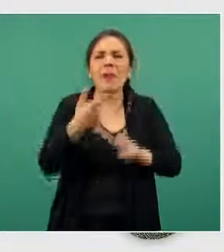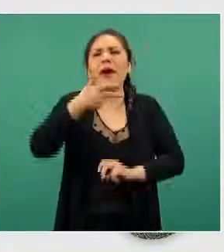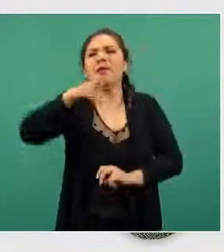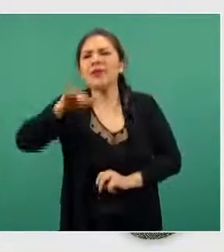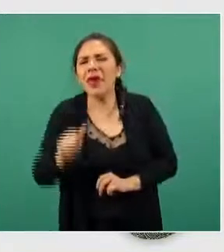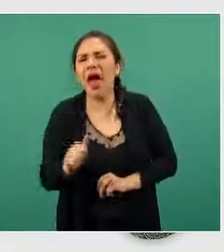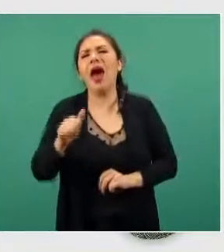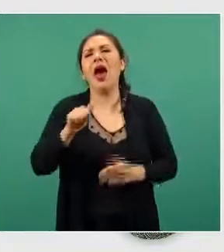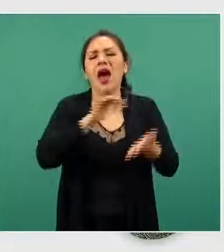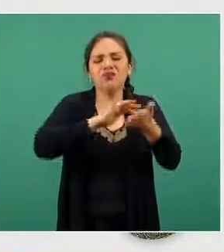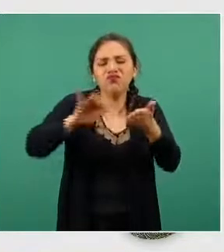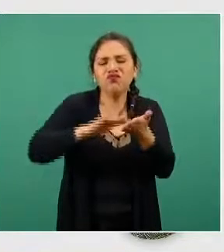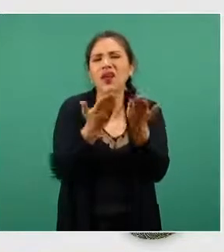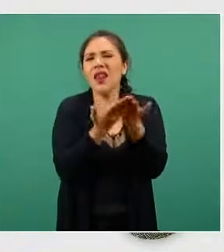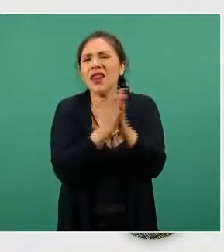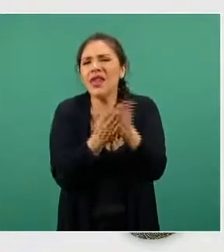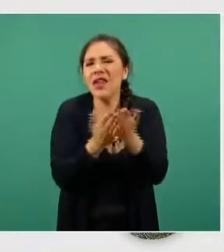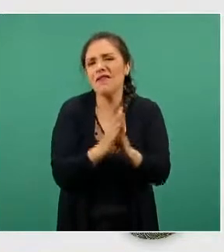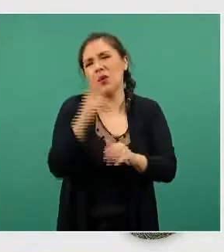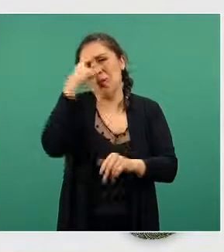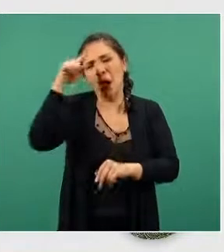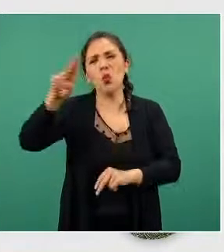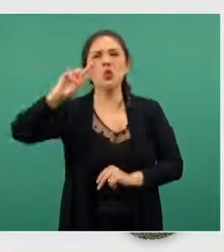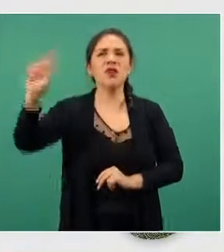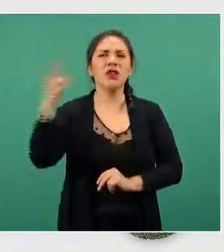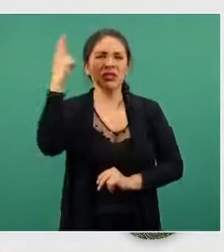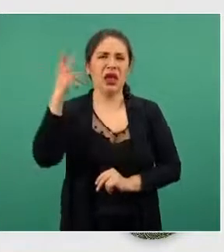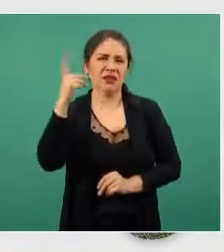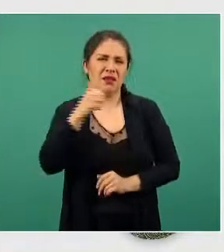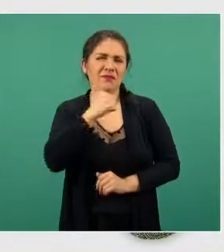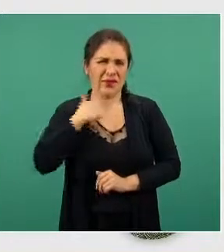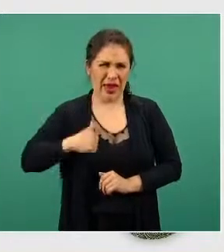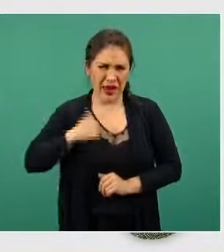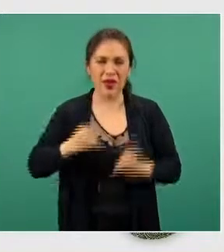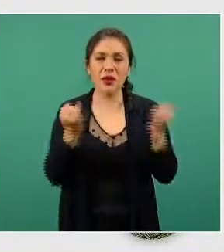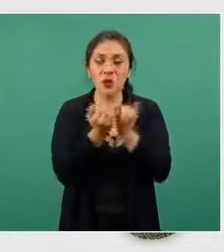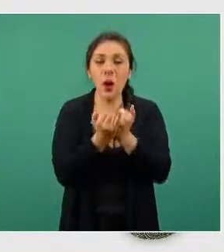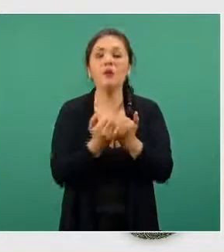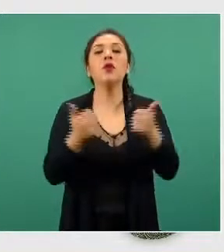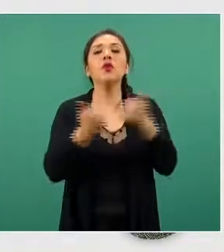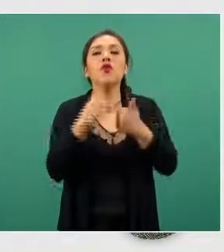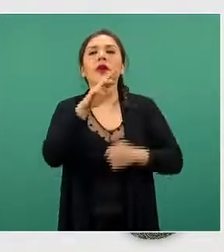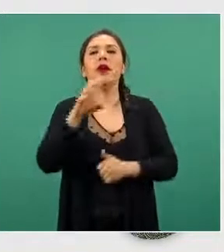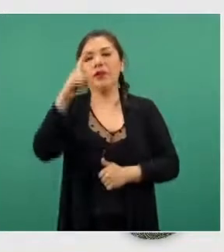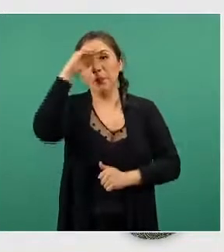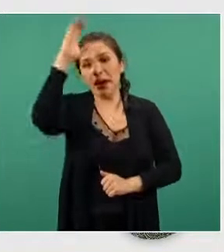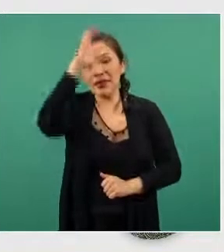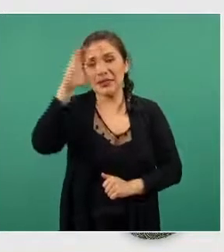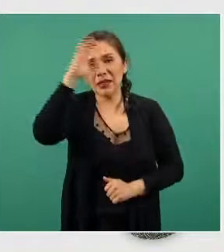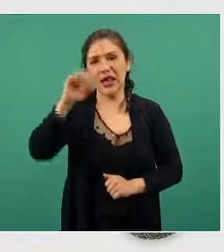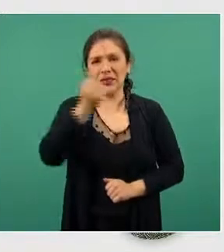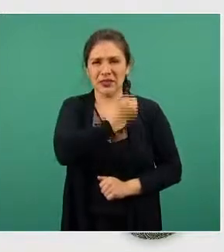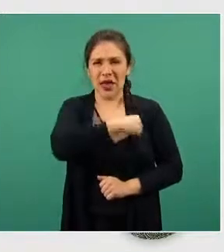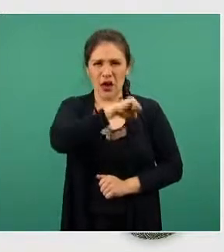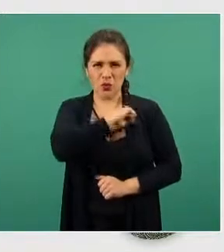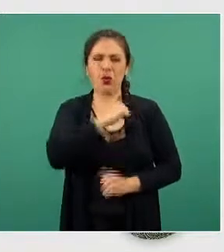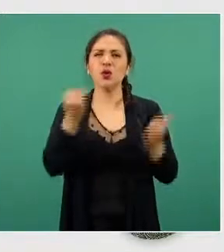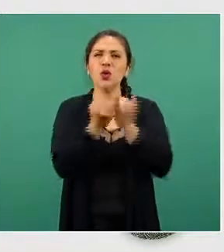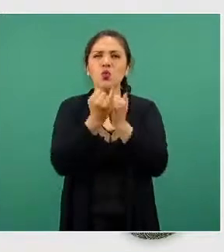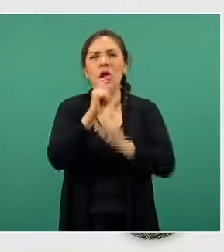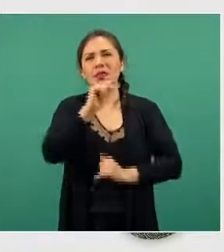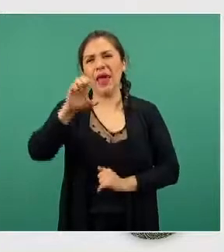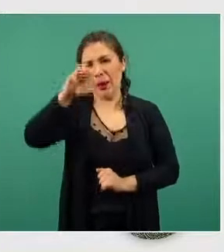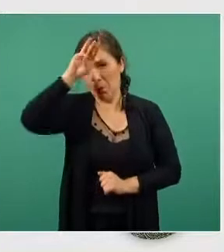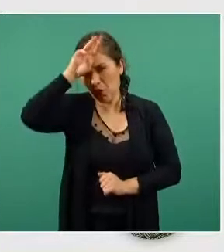literatura actualizada de la Universidad de Toronto y la Red de Ciencias de la Salud de Toronto y el TEC de Monterrey,